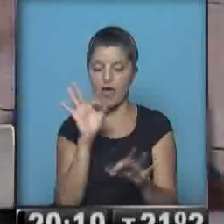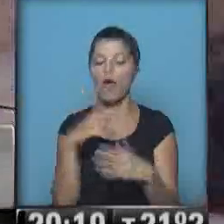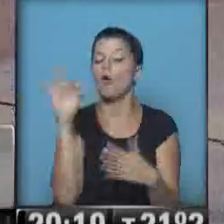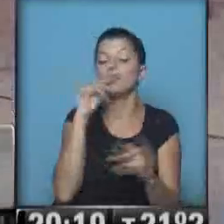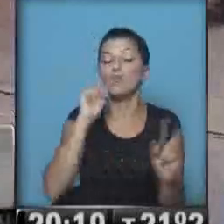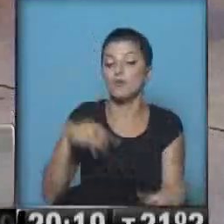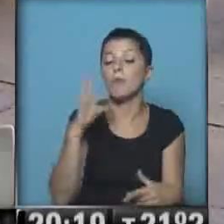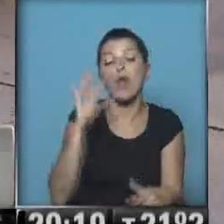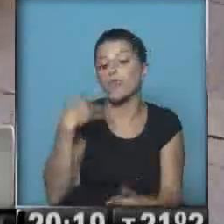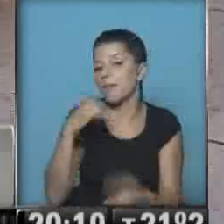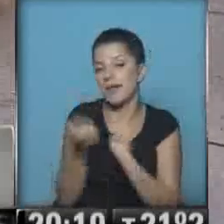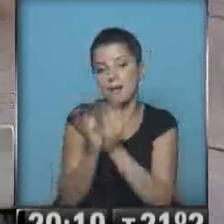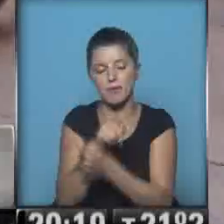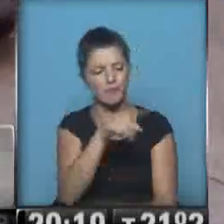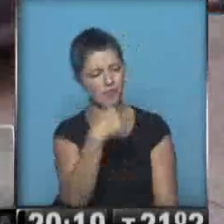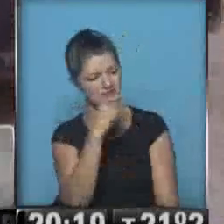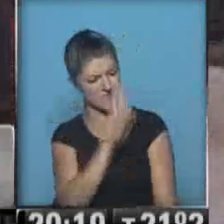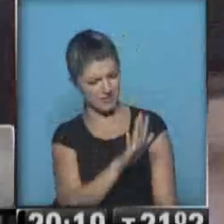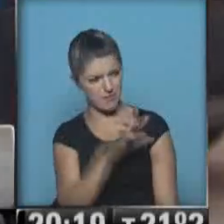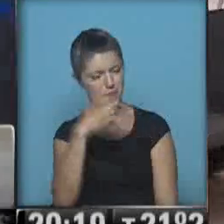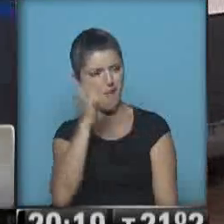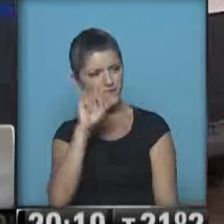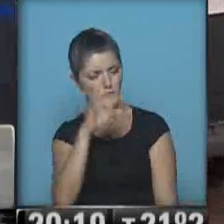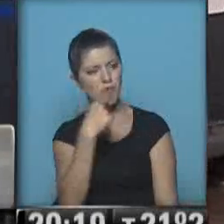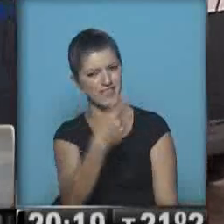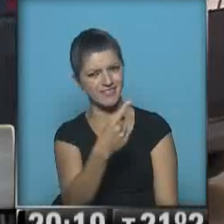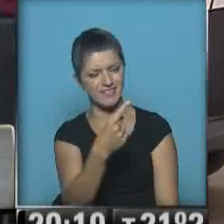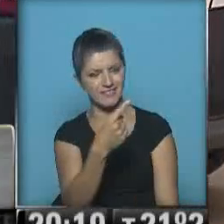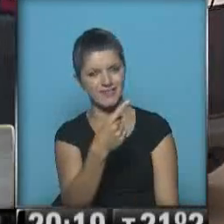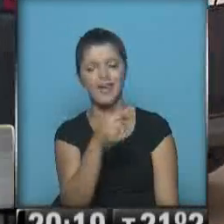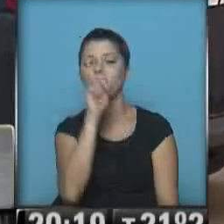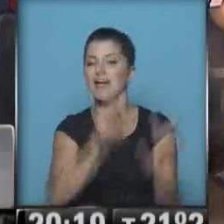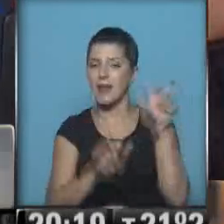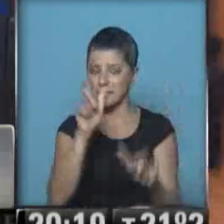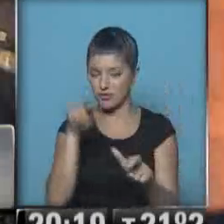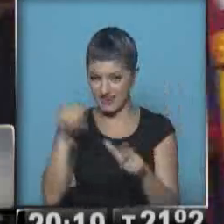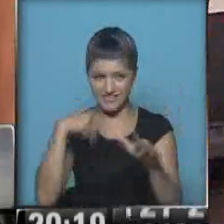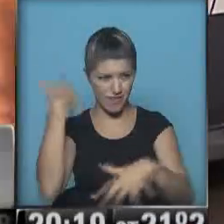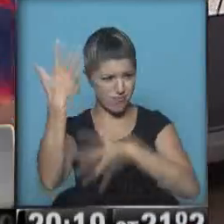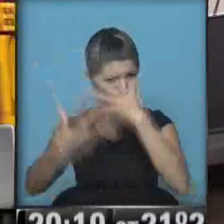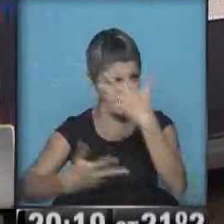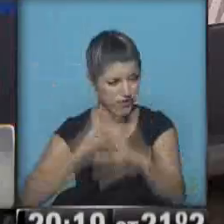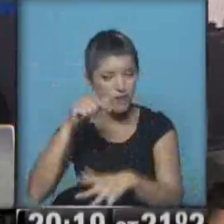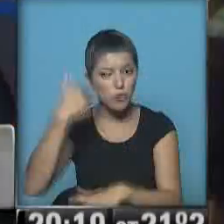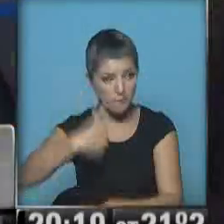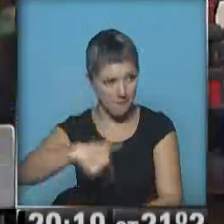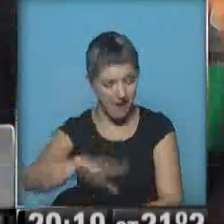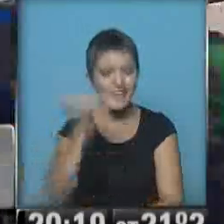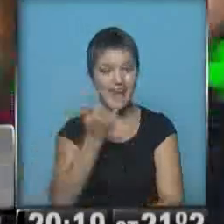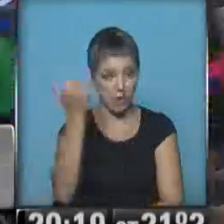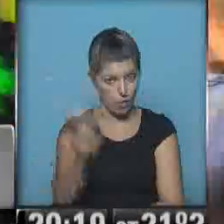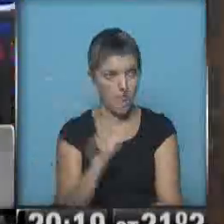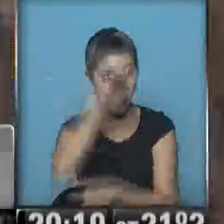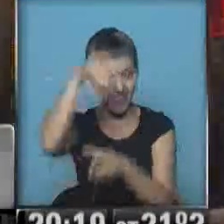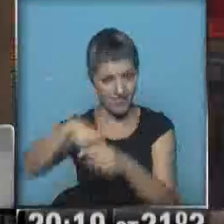pero algo va a pasar es decir pablo lo que vos estás diciendo que los protagonistas estos ellos incidentes el river van a estar el jueves